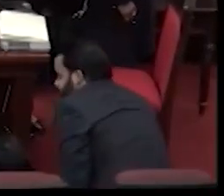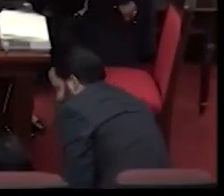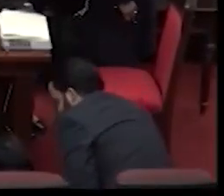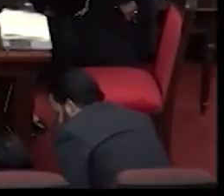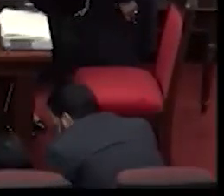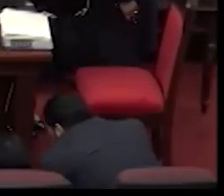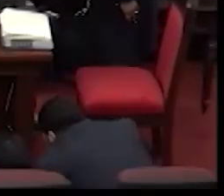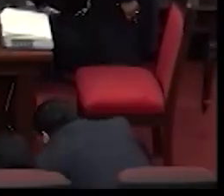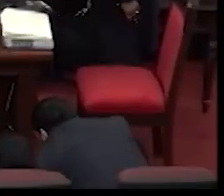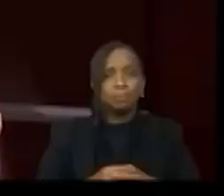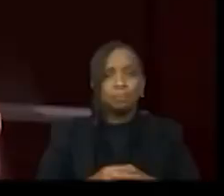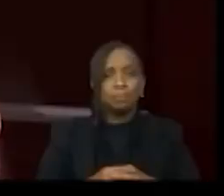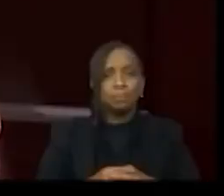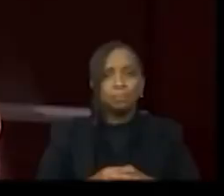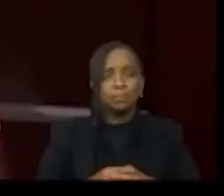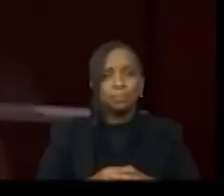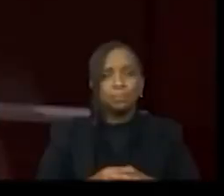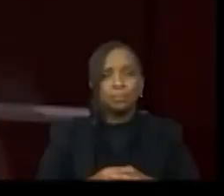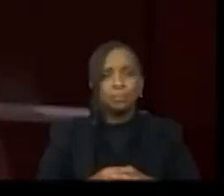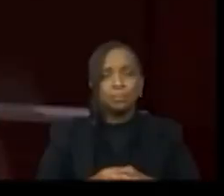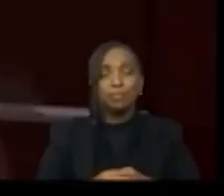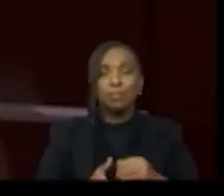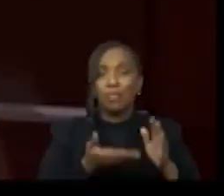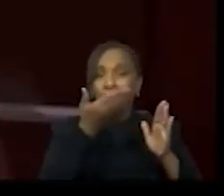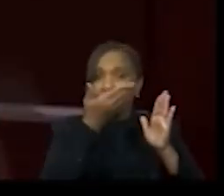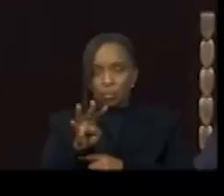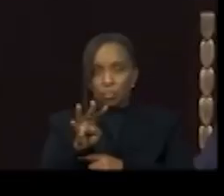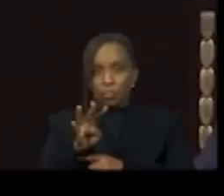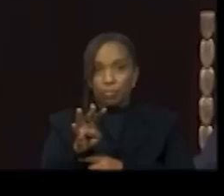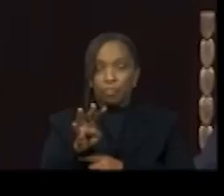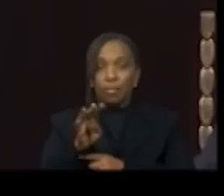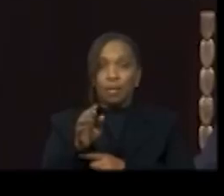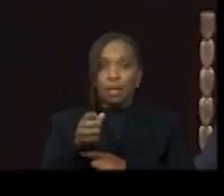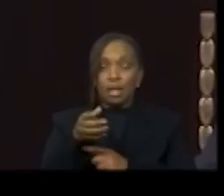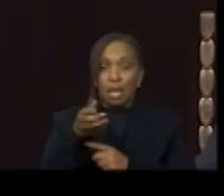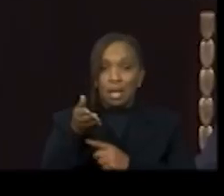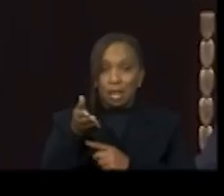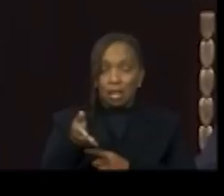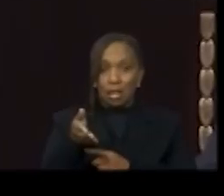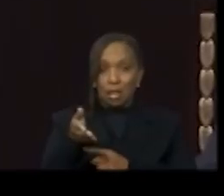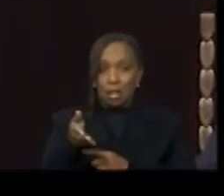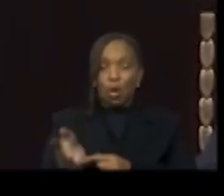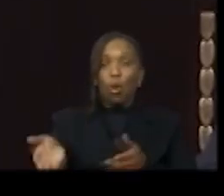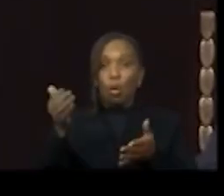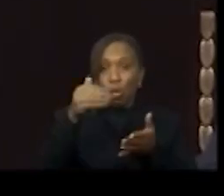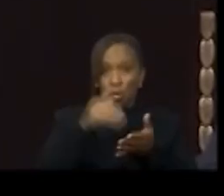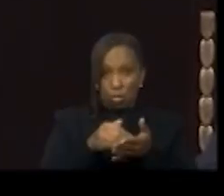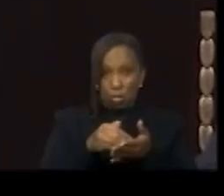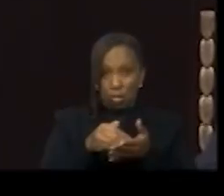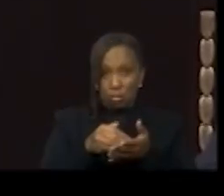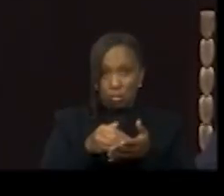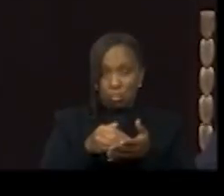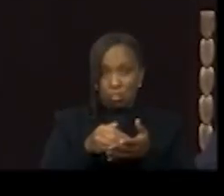los 190 diputados y 32 senadores que la conforman un hecho histórico un presidente con menos de